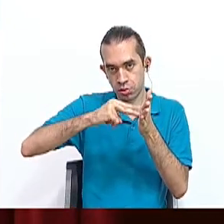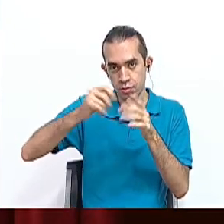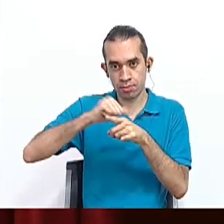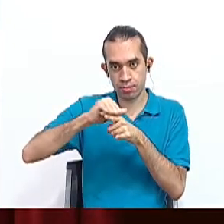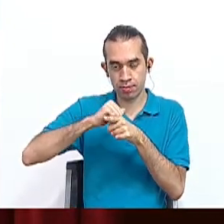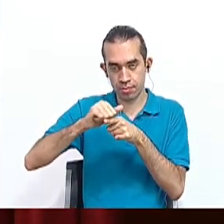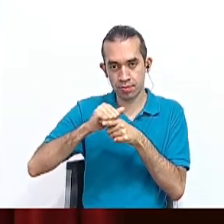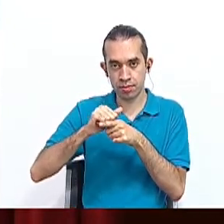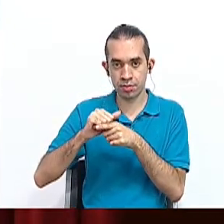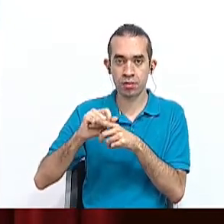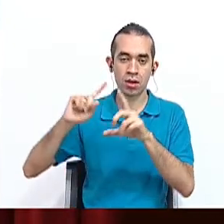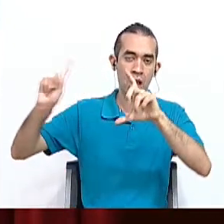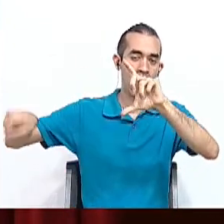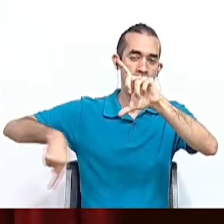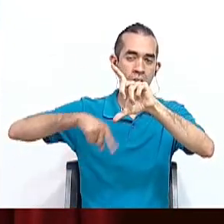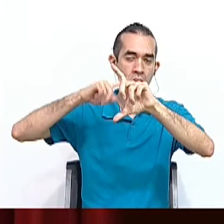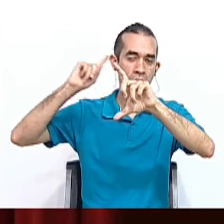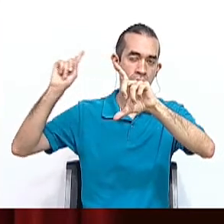repaso.